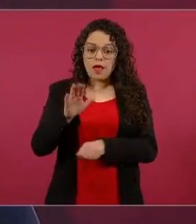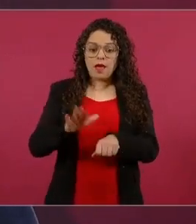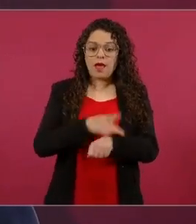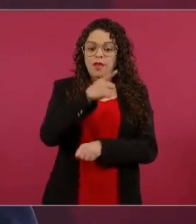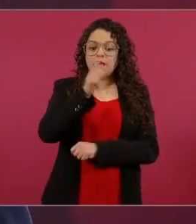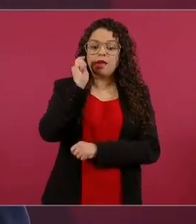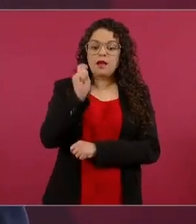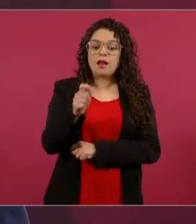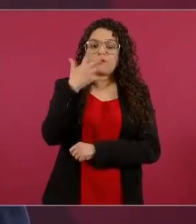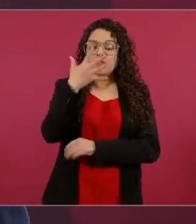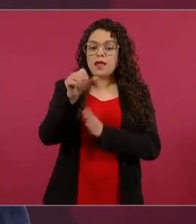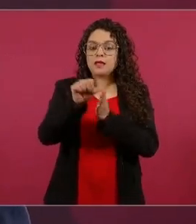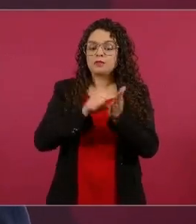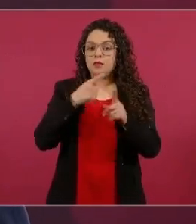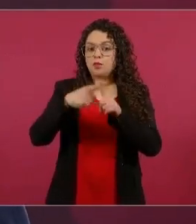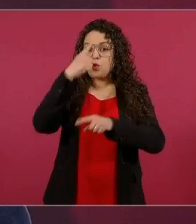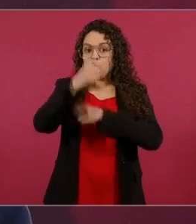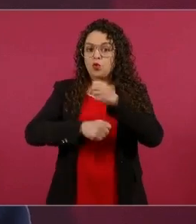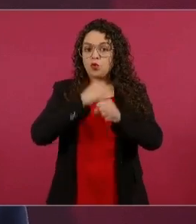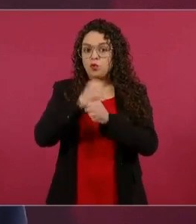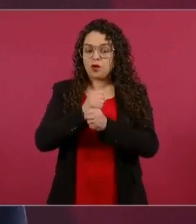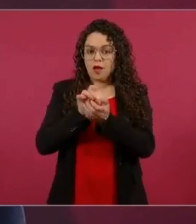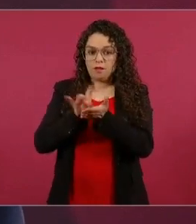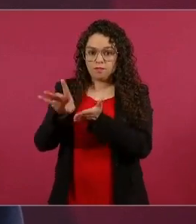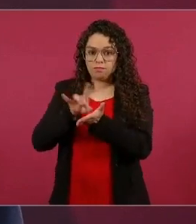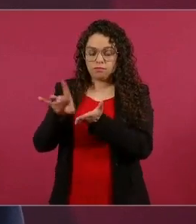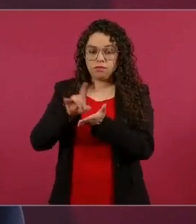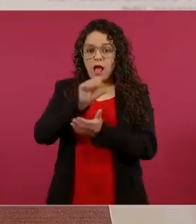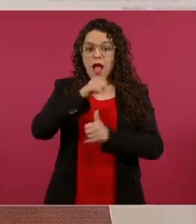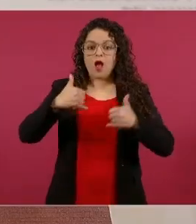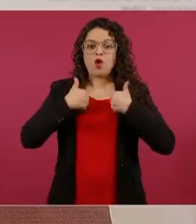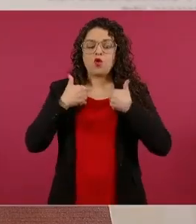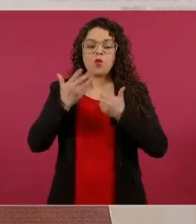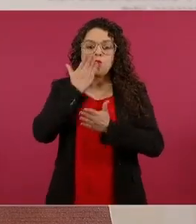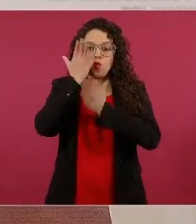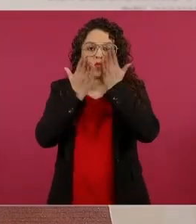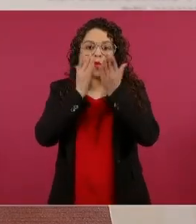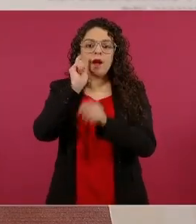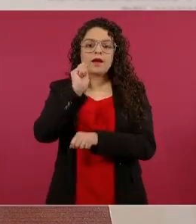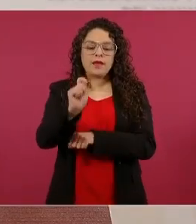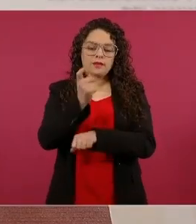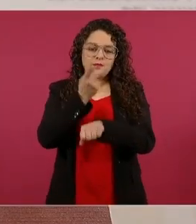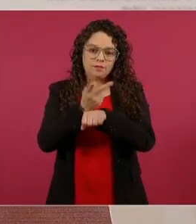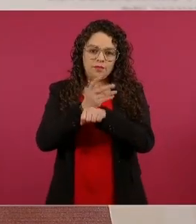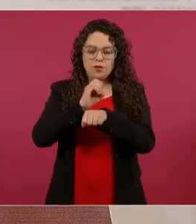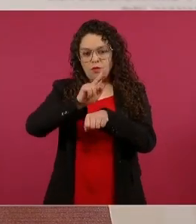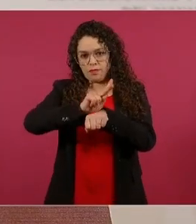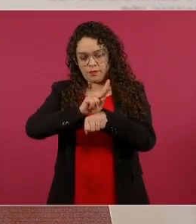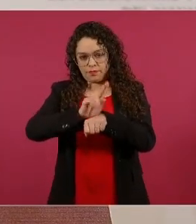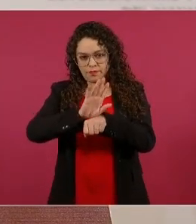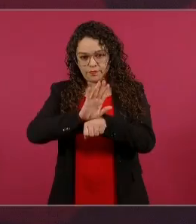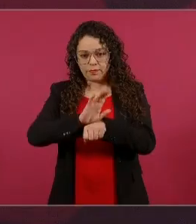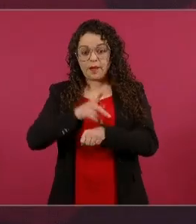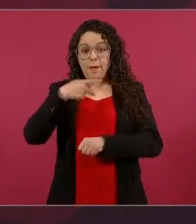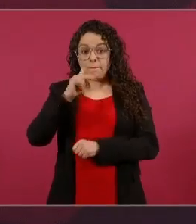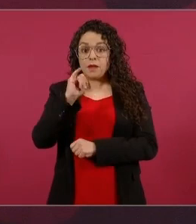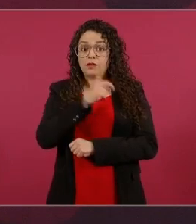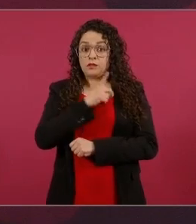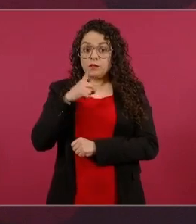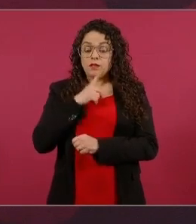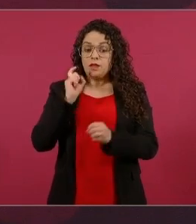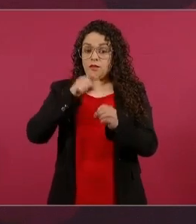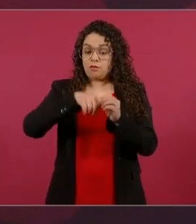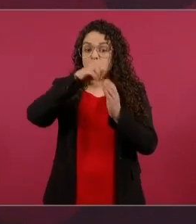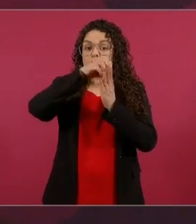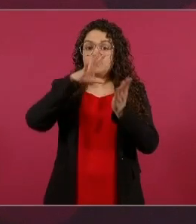10 meses por año lo que se le deposita a los jóvenes siempre y cuando estén inscritos en la escuela son